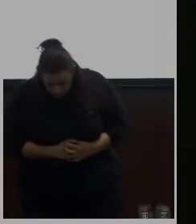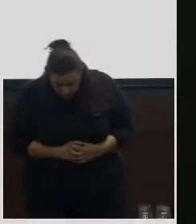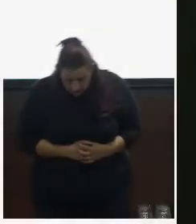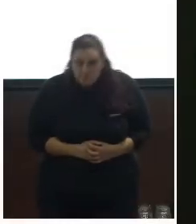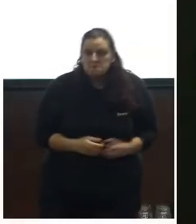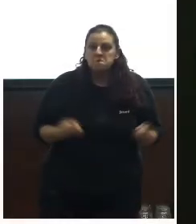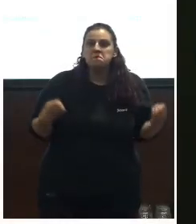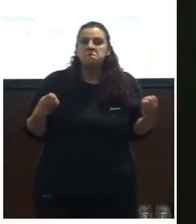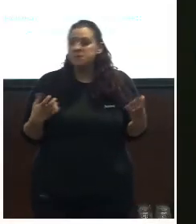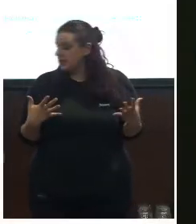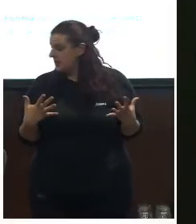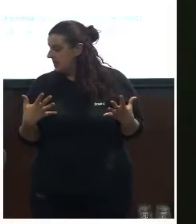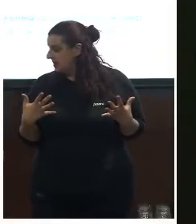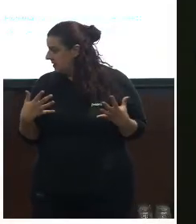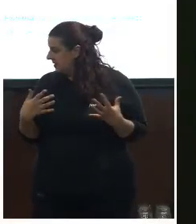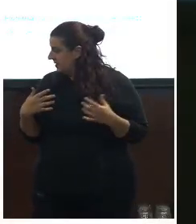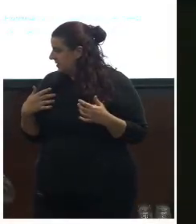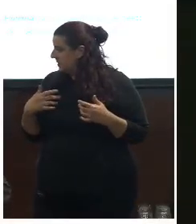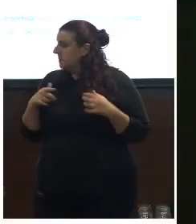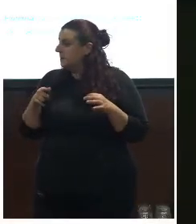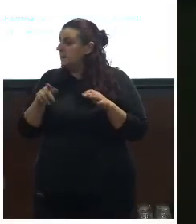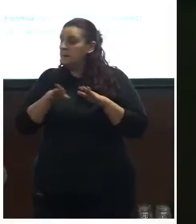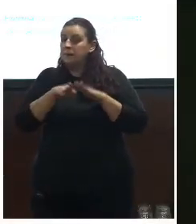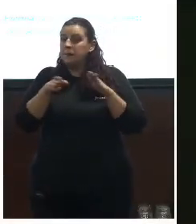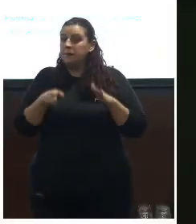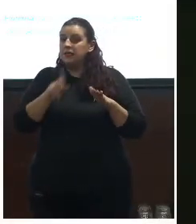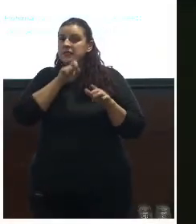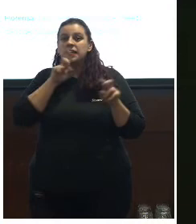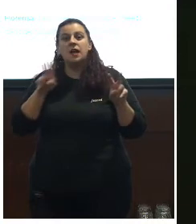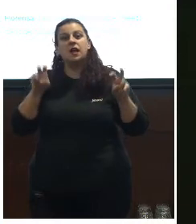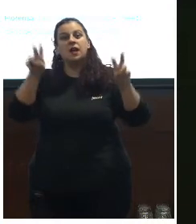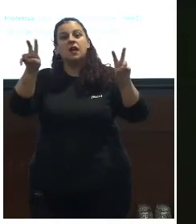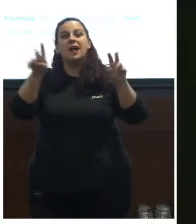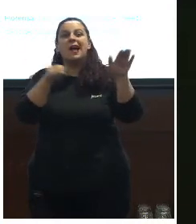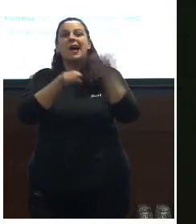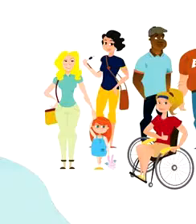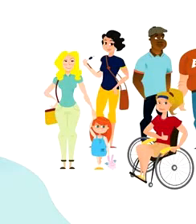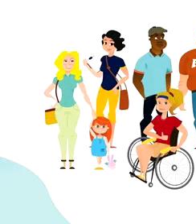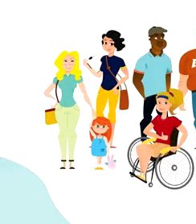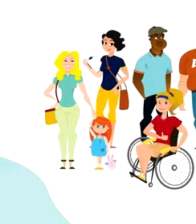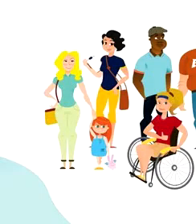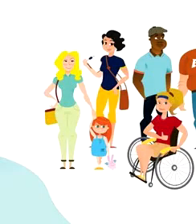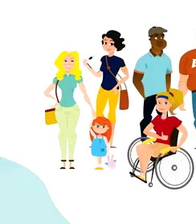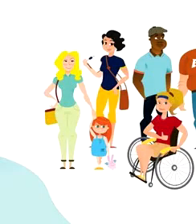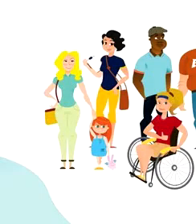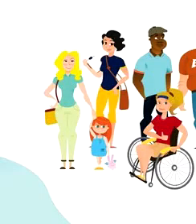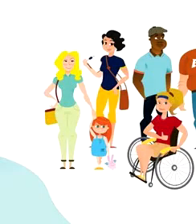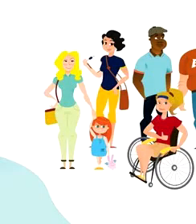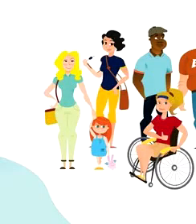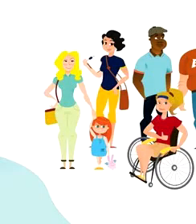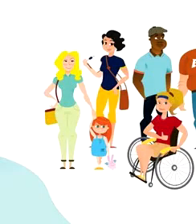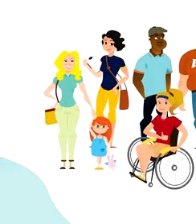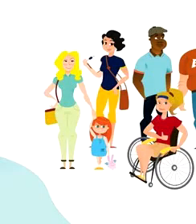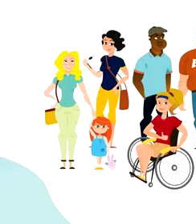Bien, como decía, esta mesa se titula El papel de las agencias de viajes y tour operadores en el turismo accesible